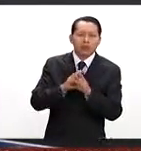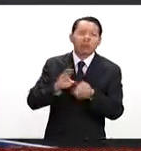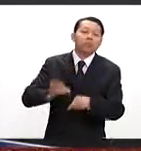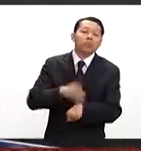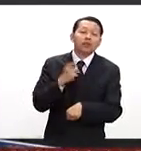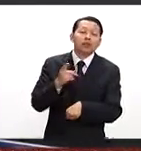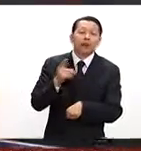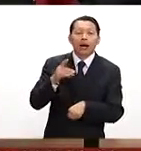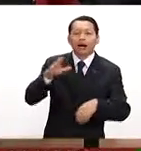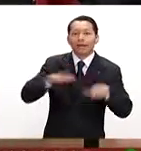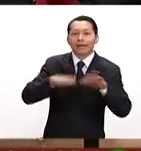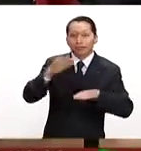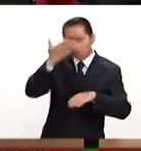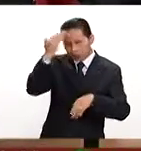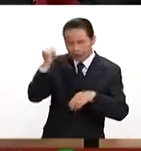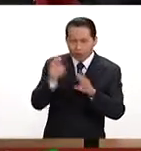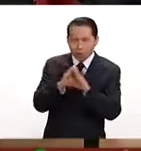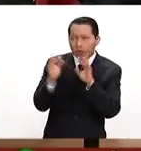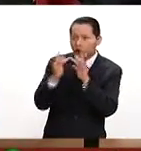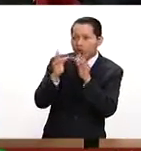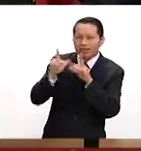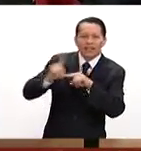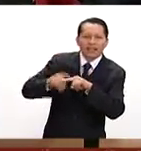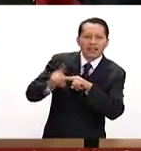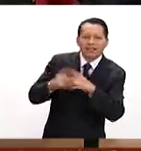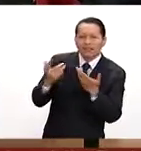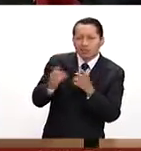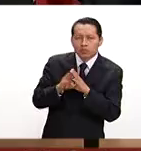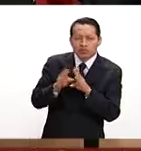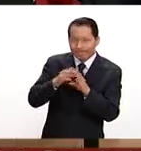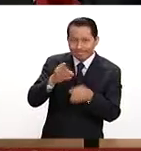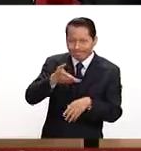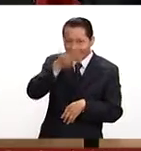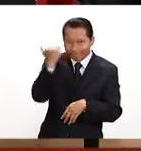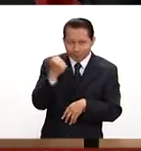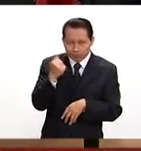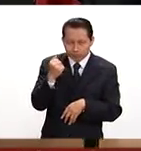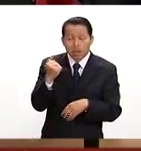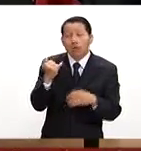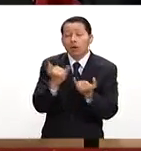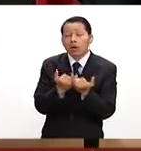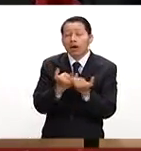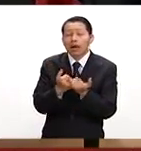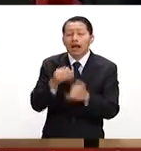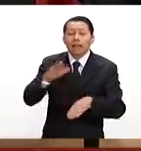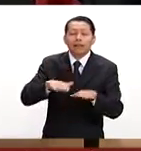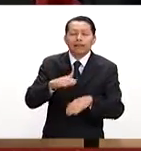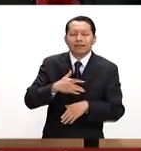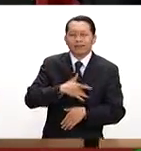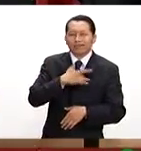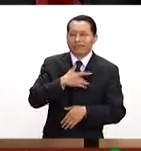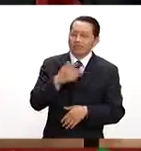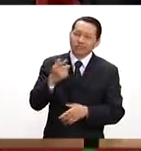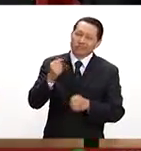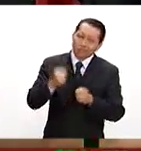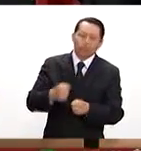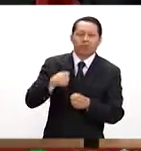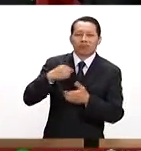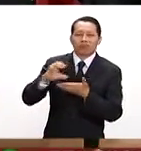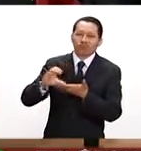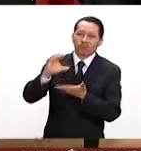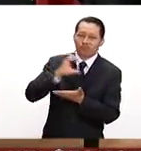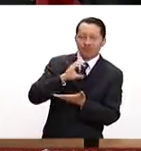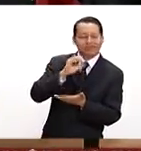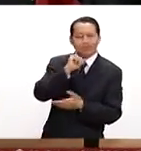no siempre saben a dónde acercarse, pero además no se sienten sujetos de crédito. Entonces, por ejemplo,